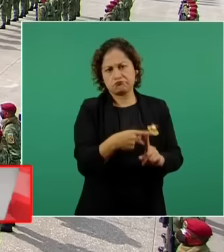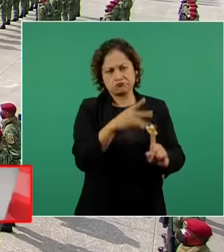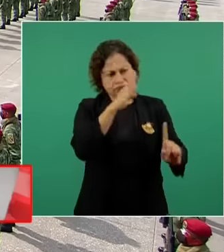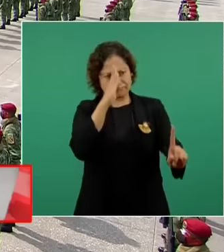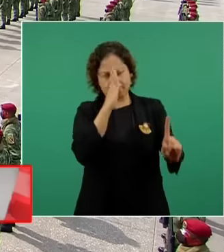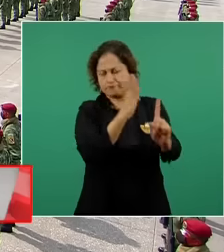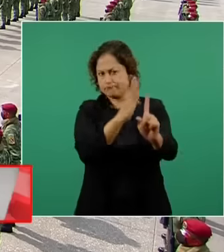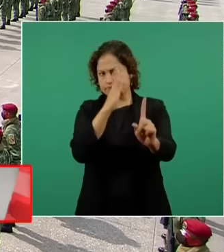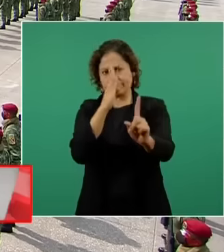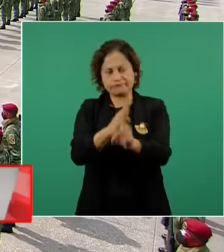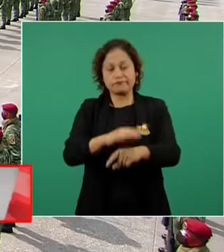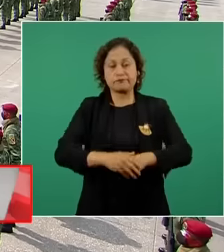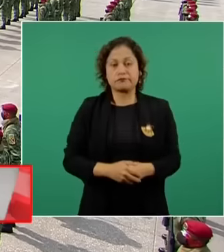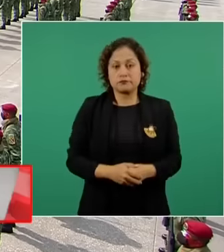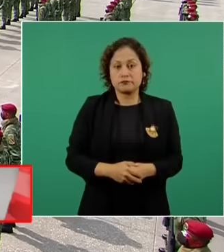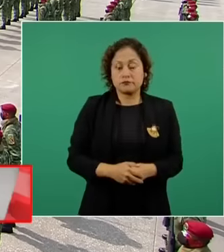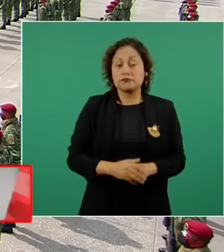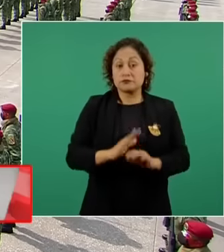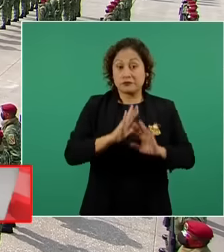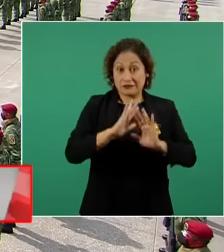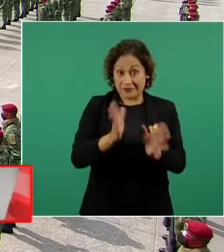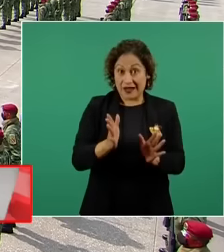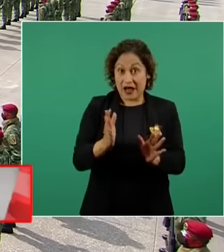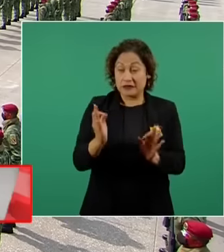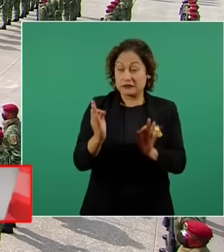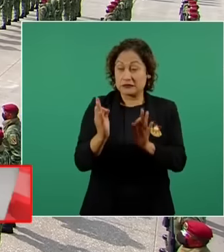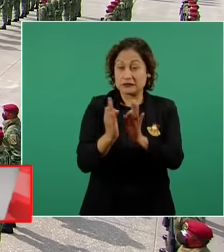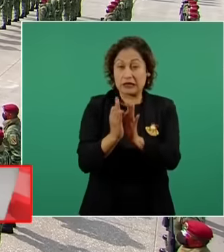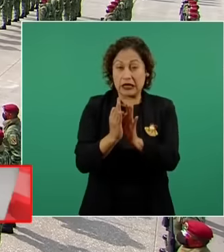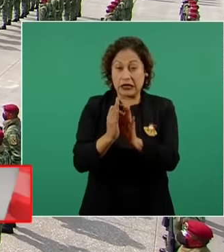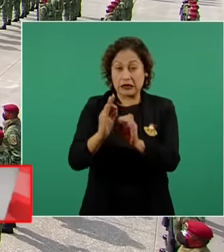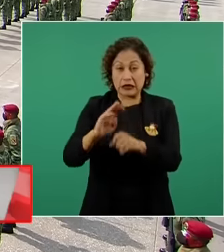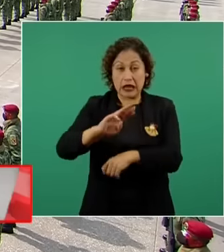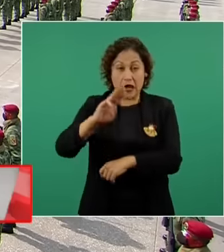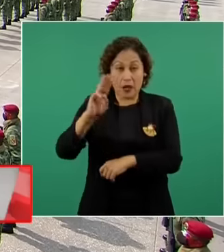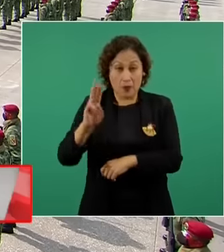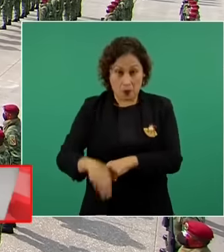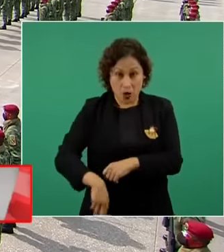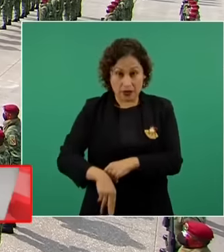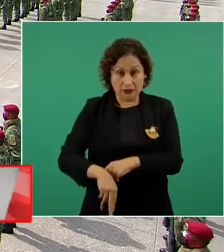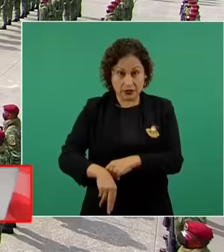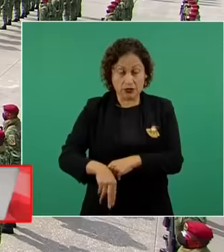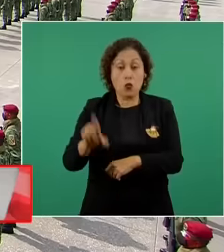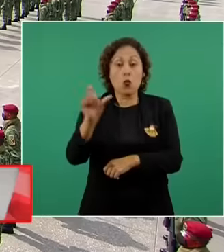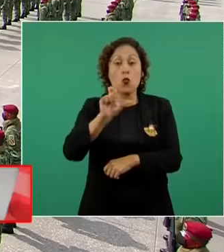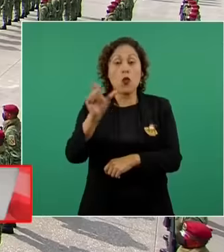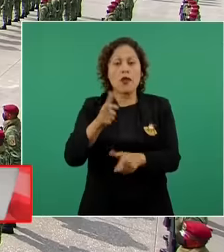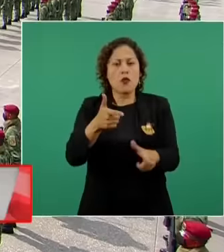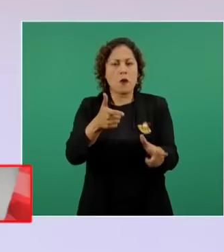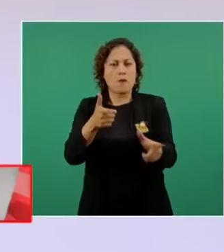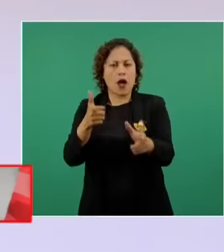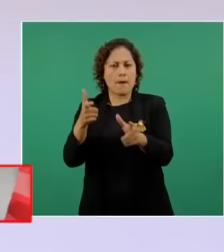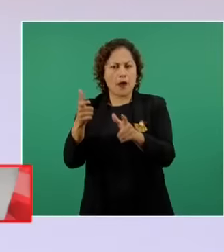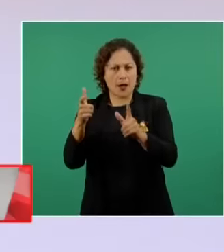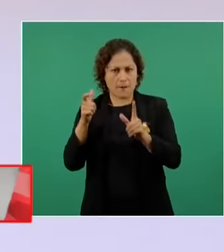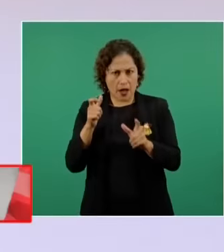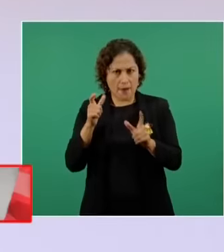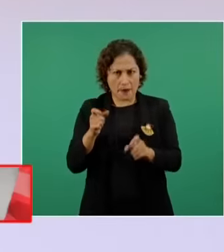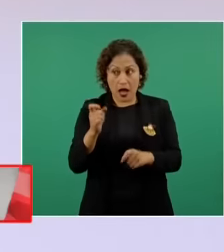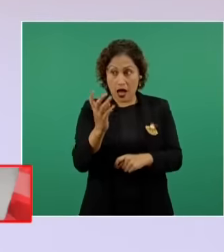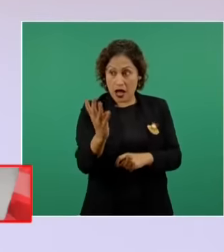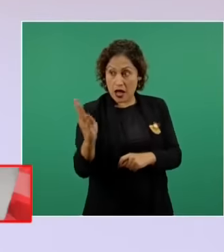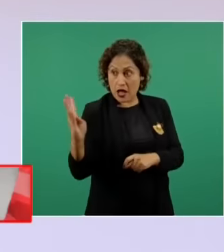Cuando lo iban a fusilar, a 4 metros de distancia, los